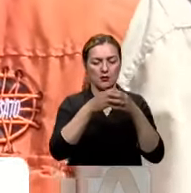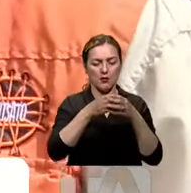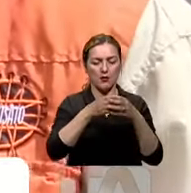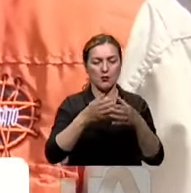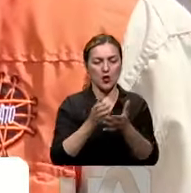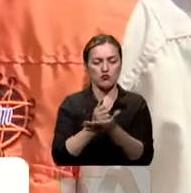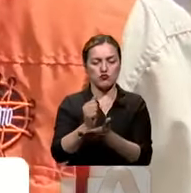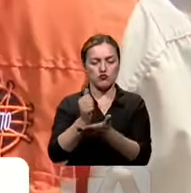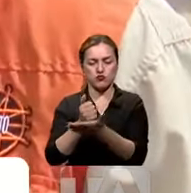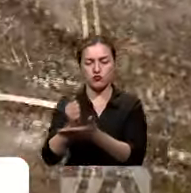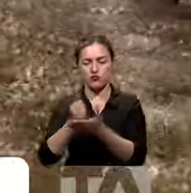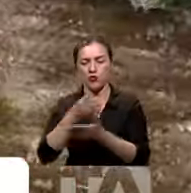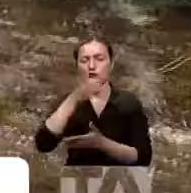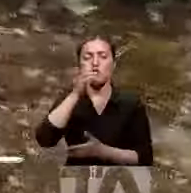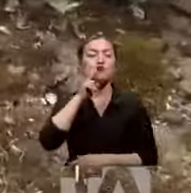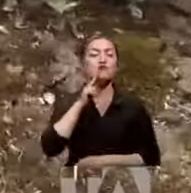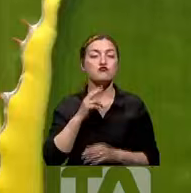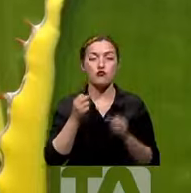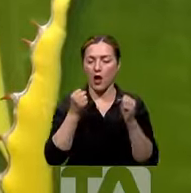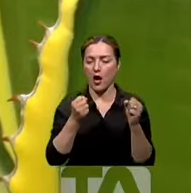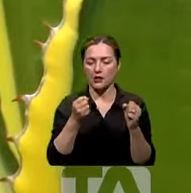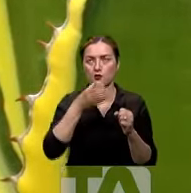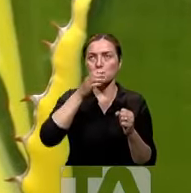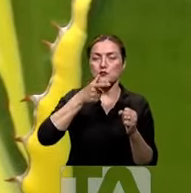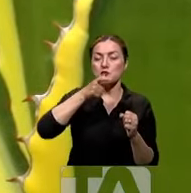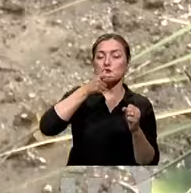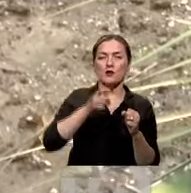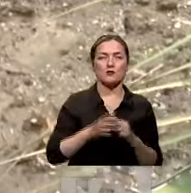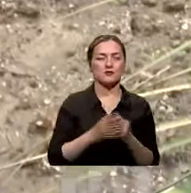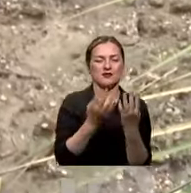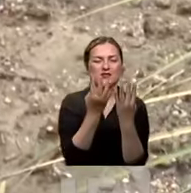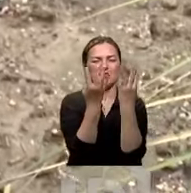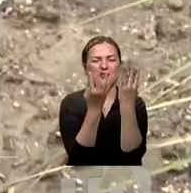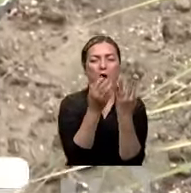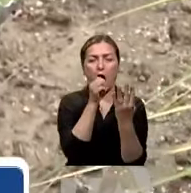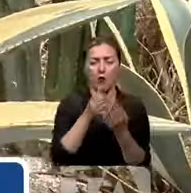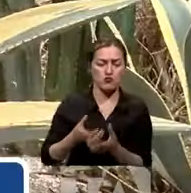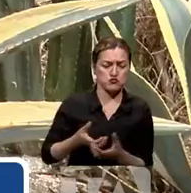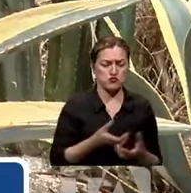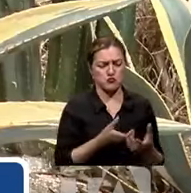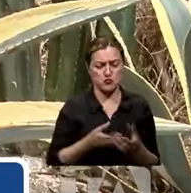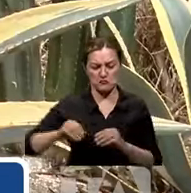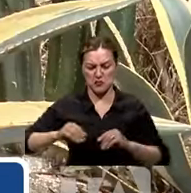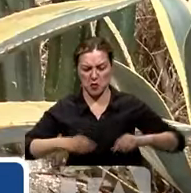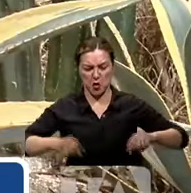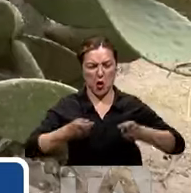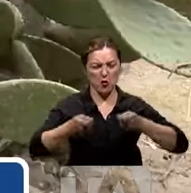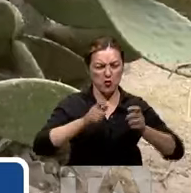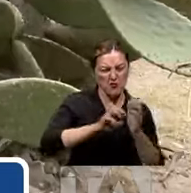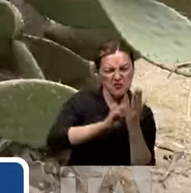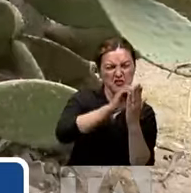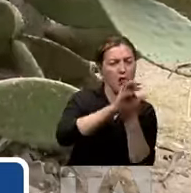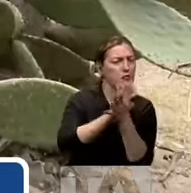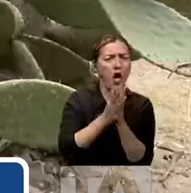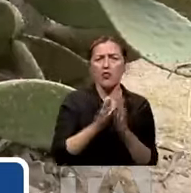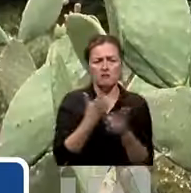sabores intensos y deliciosos. Los agaves son plantas resistentes que no requieren riego, abono ni control de plagas. Y aunque